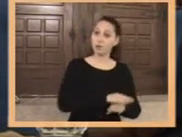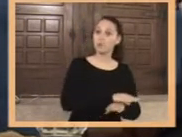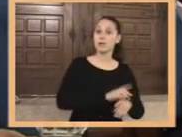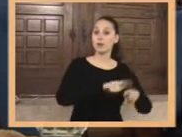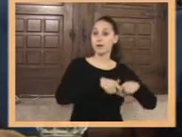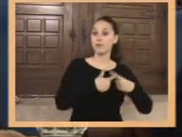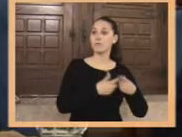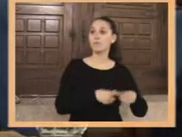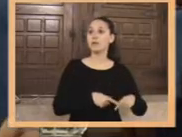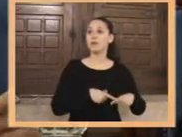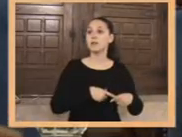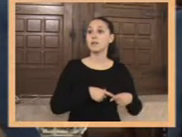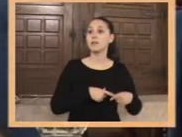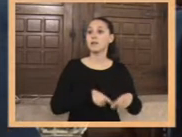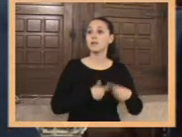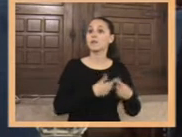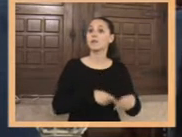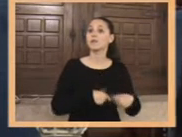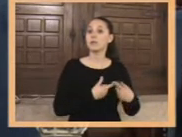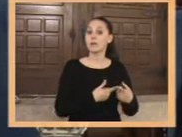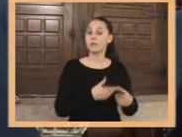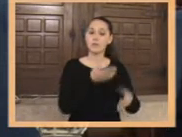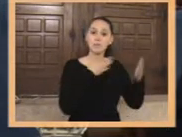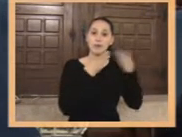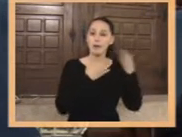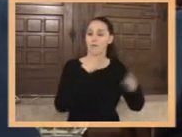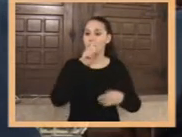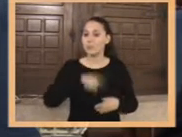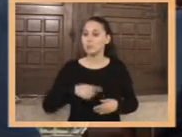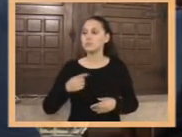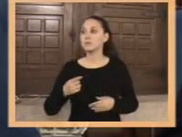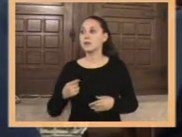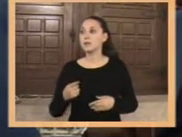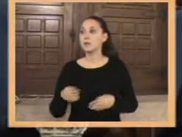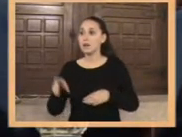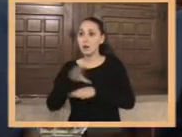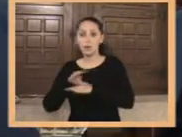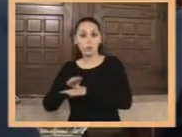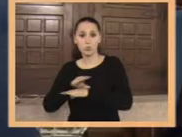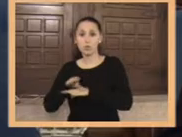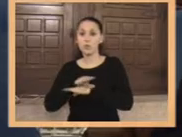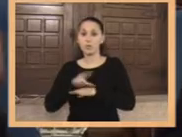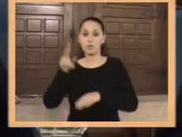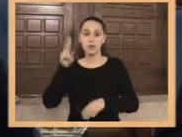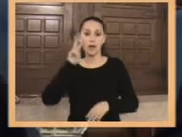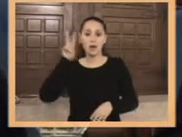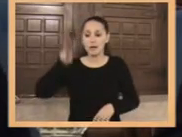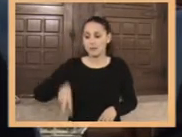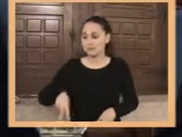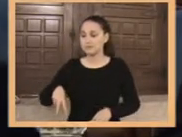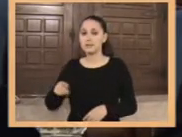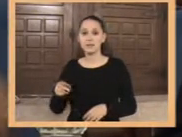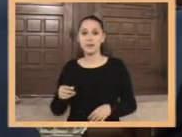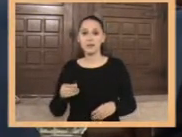tenía competencias en el asunto, como en este momento con los concejales con competencias y los técnicos municipales.